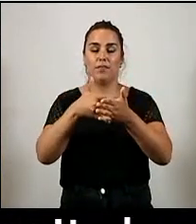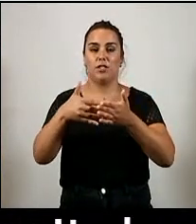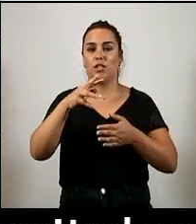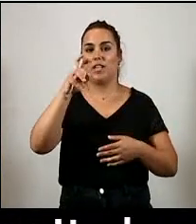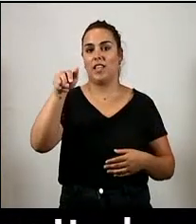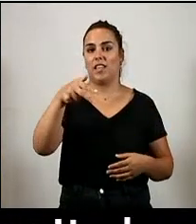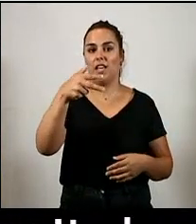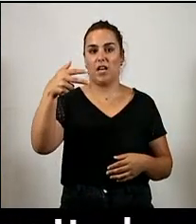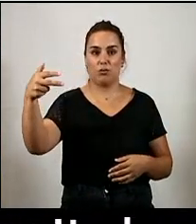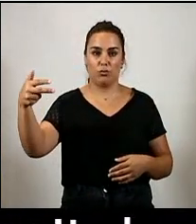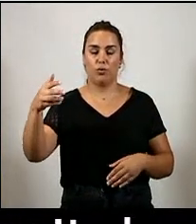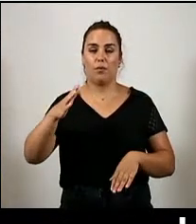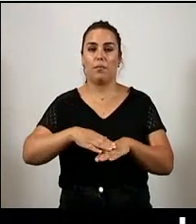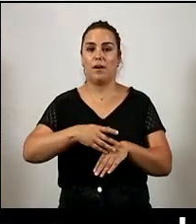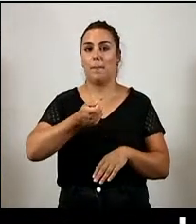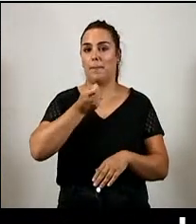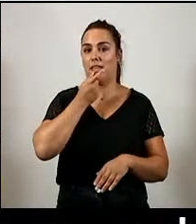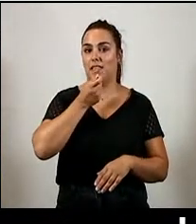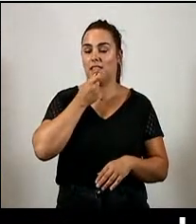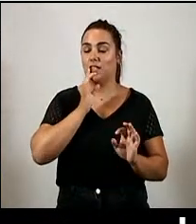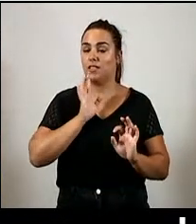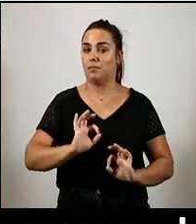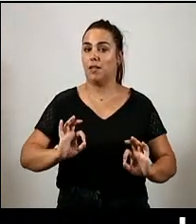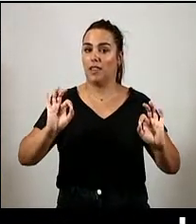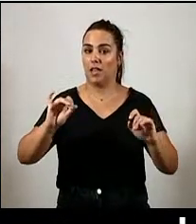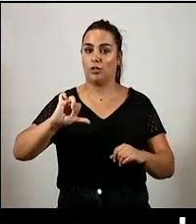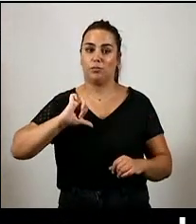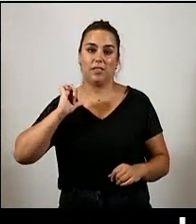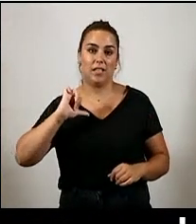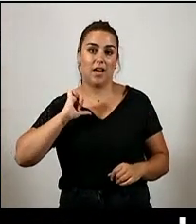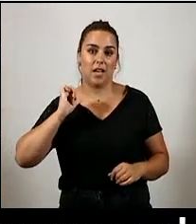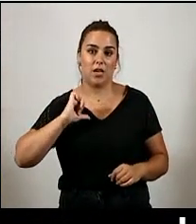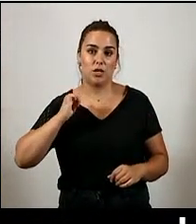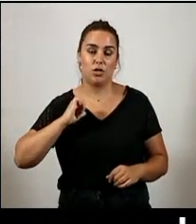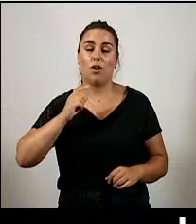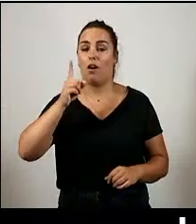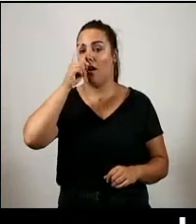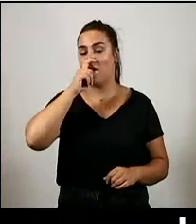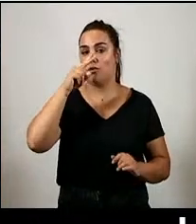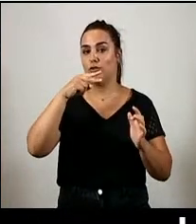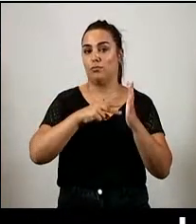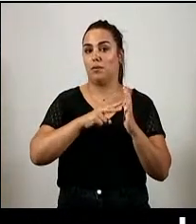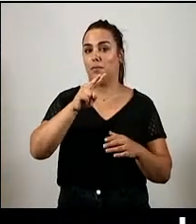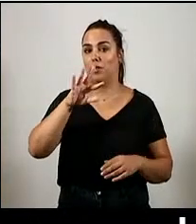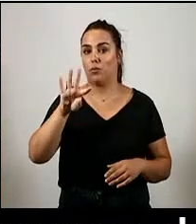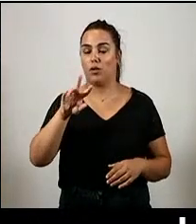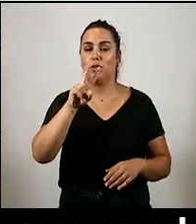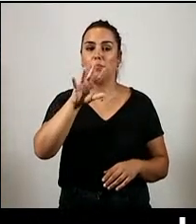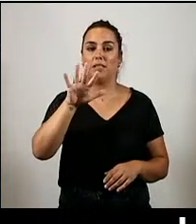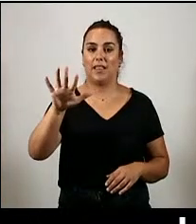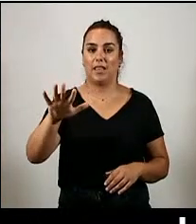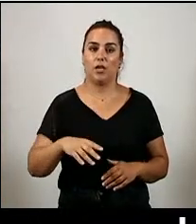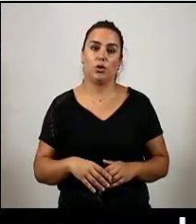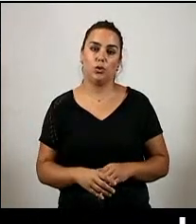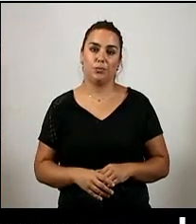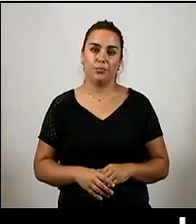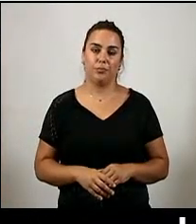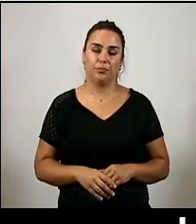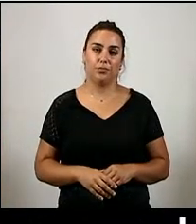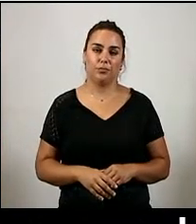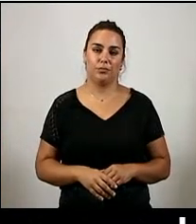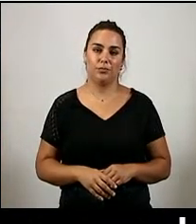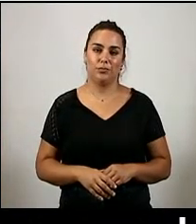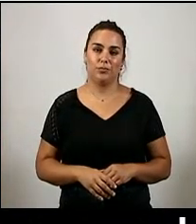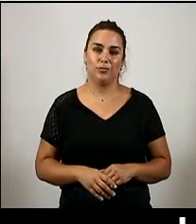euros de medicinas de uso exclusivo hospitalario durante el año 2024 y 2025. Con